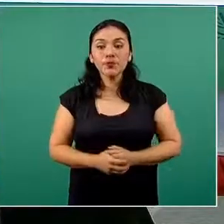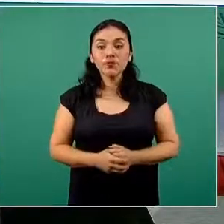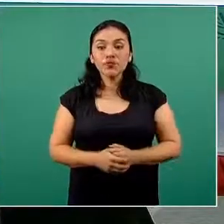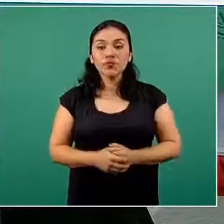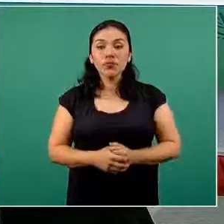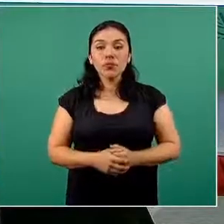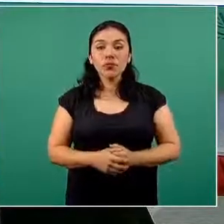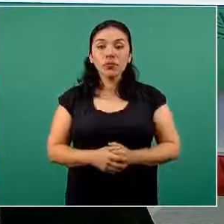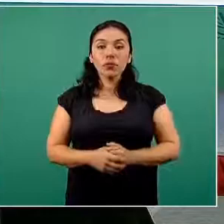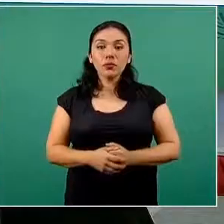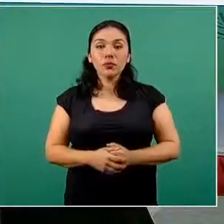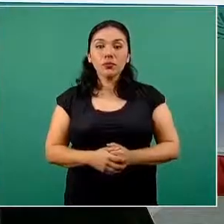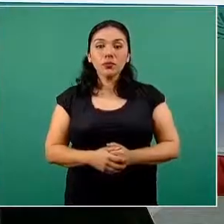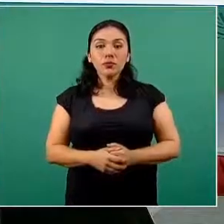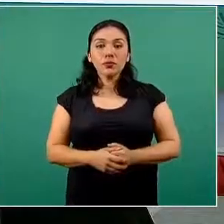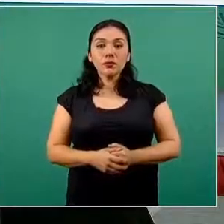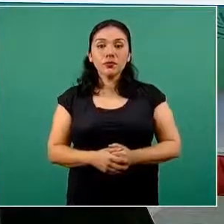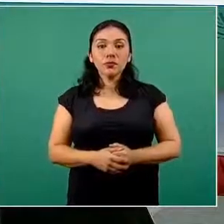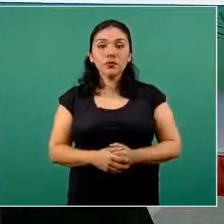favor.